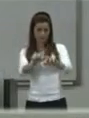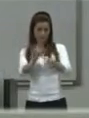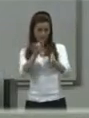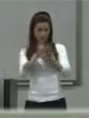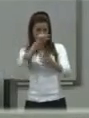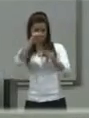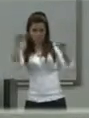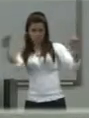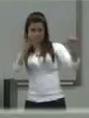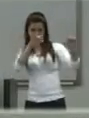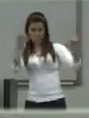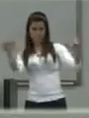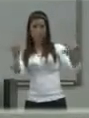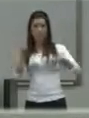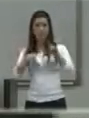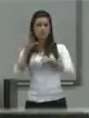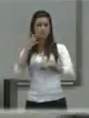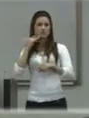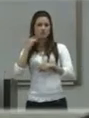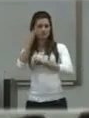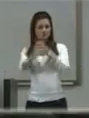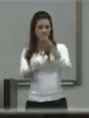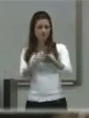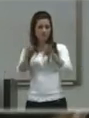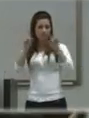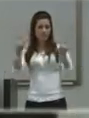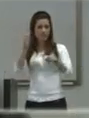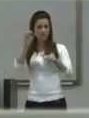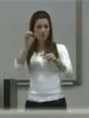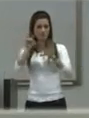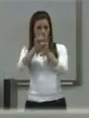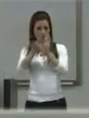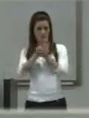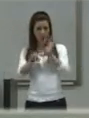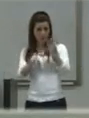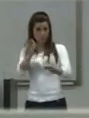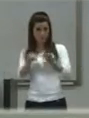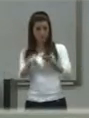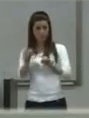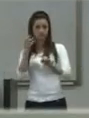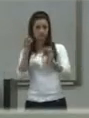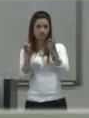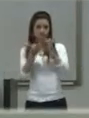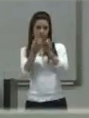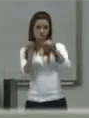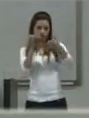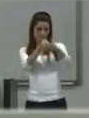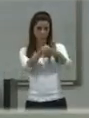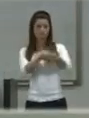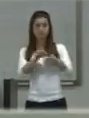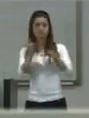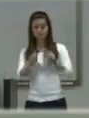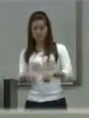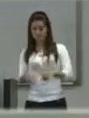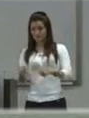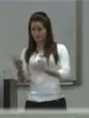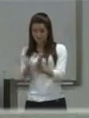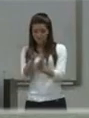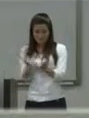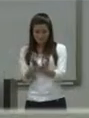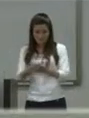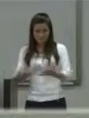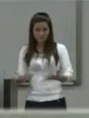con expertos internacionales sobre capacidad jurídica y el material escrito también estará colgado en todas